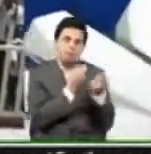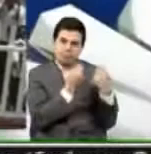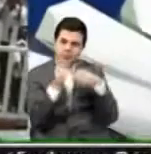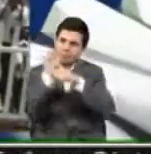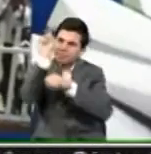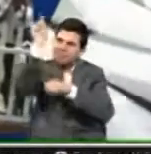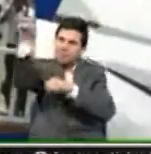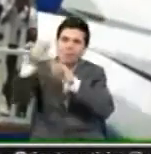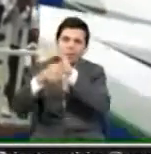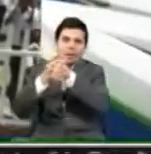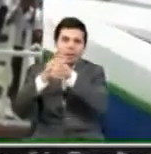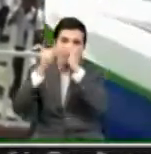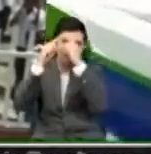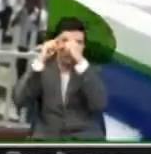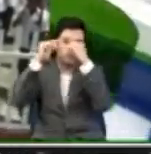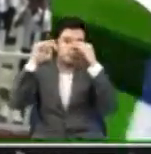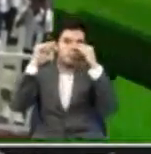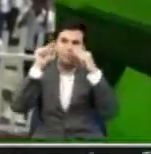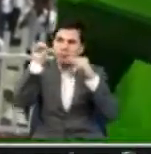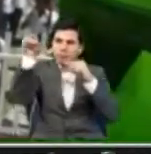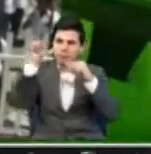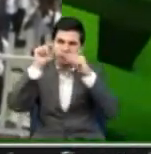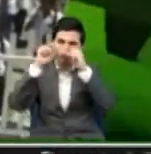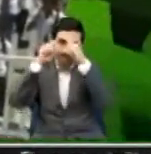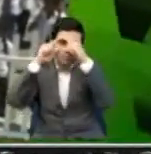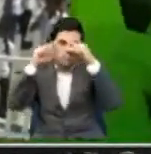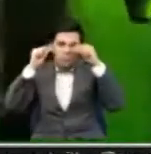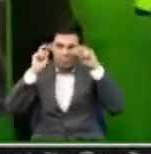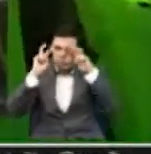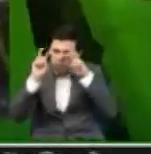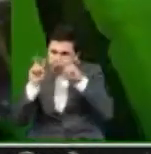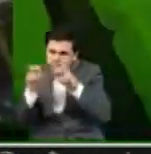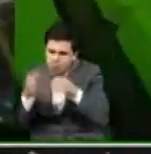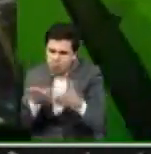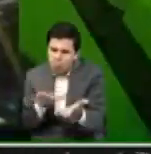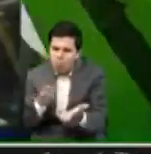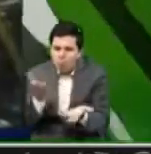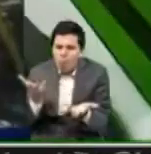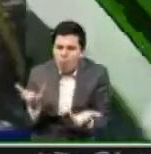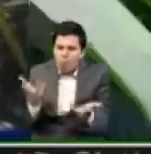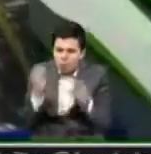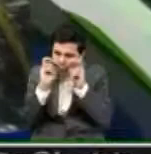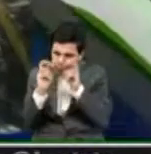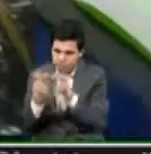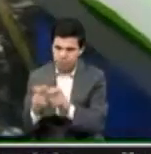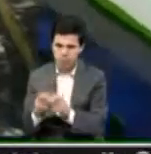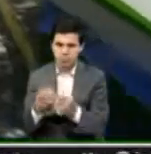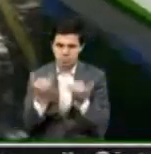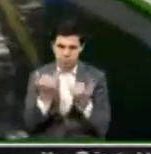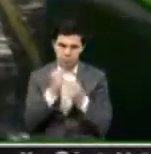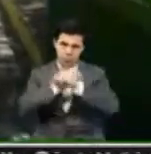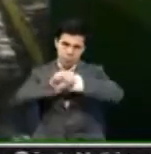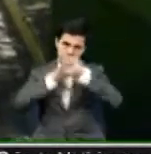Cesar, donde le hicieron una necropsia. El procedimiento determinará por qué murió el menor. Esta